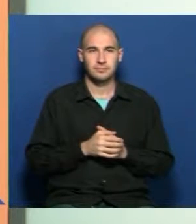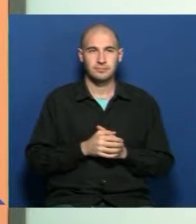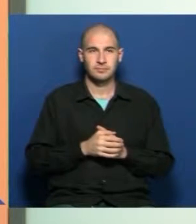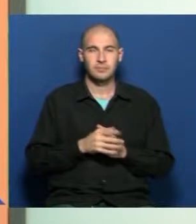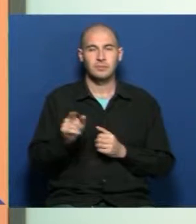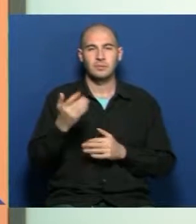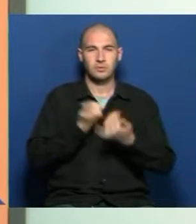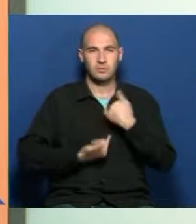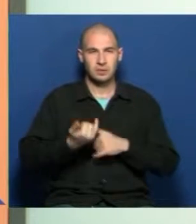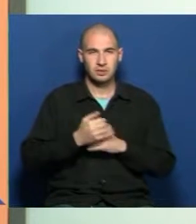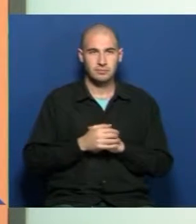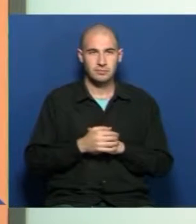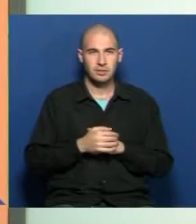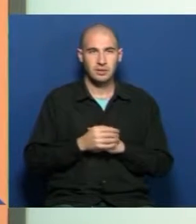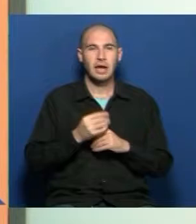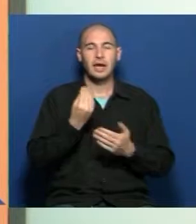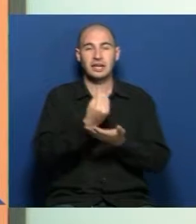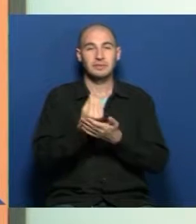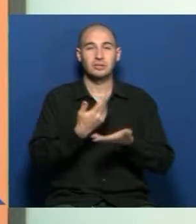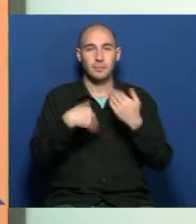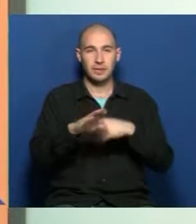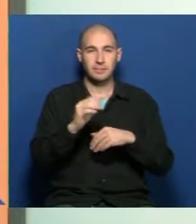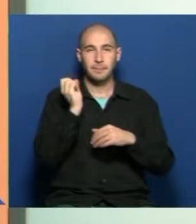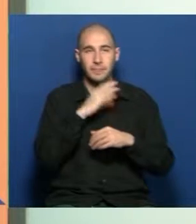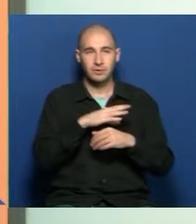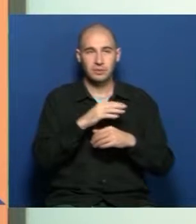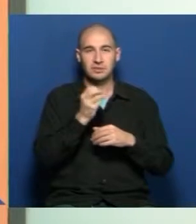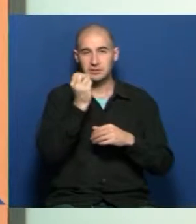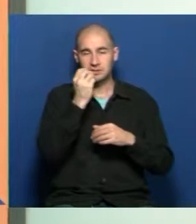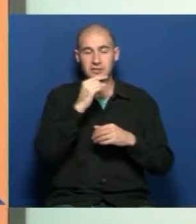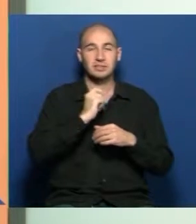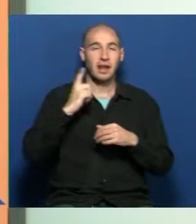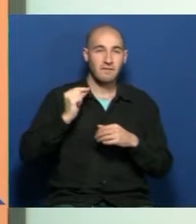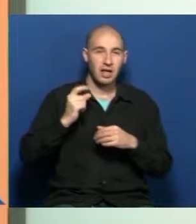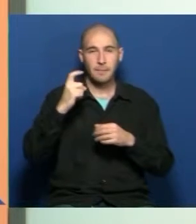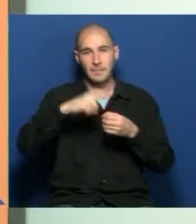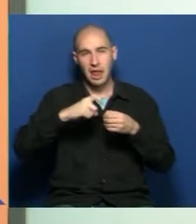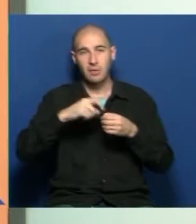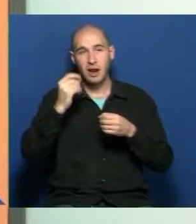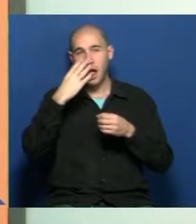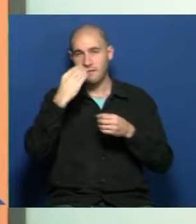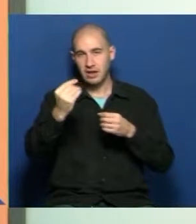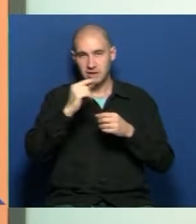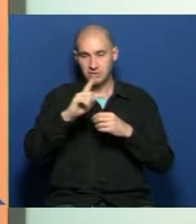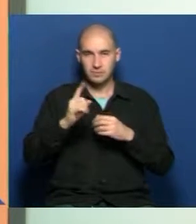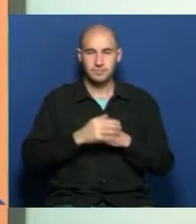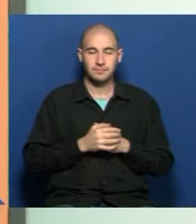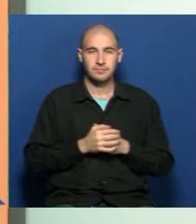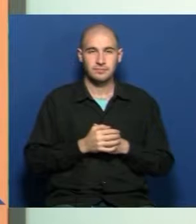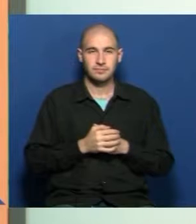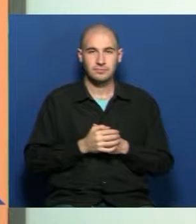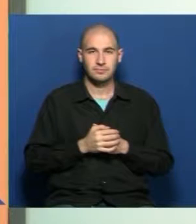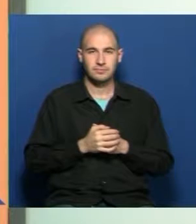puntualmente nos dijeron que para ser más representativo era mejor que no fuera San Rafael, Malargüe y Alvear,